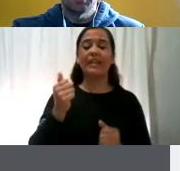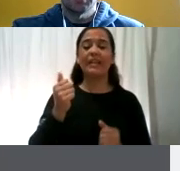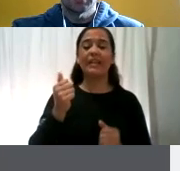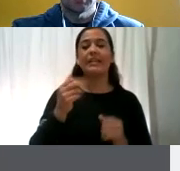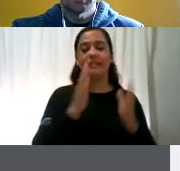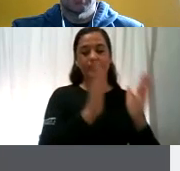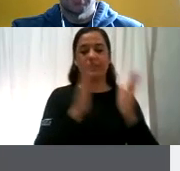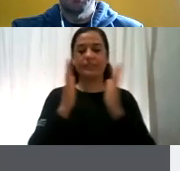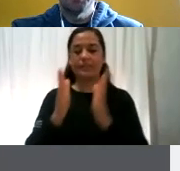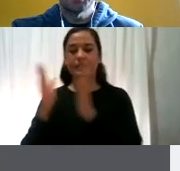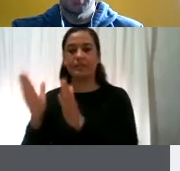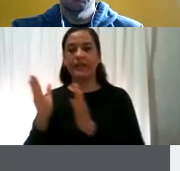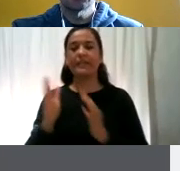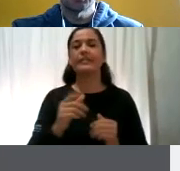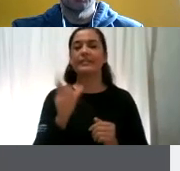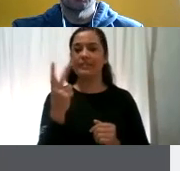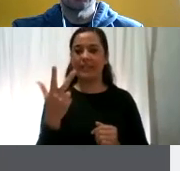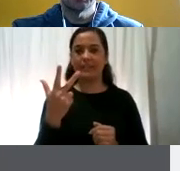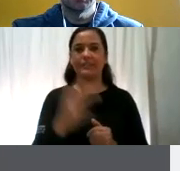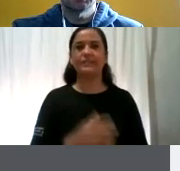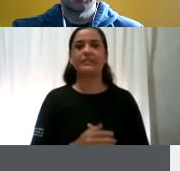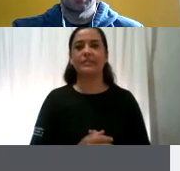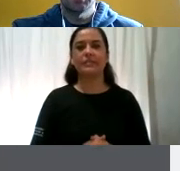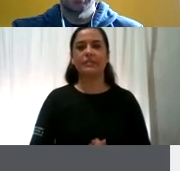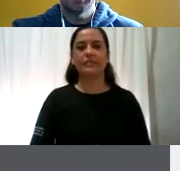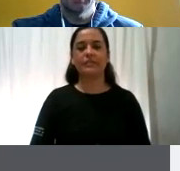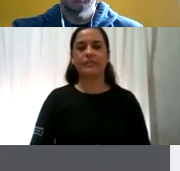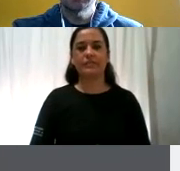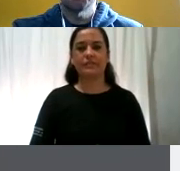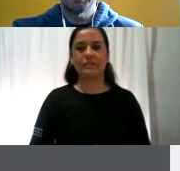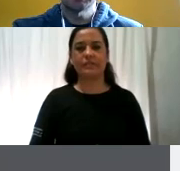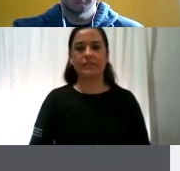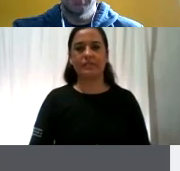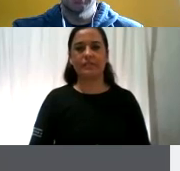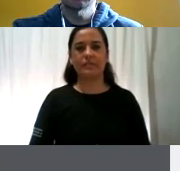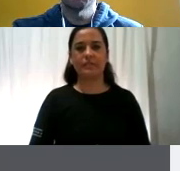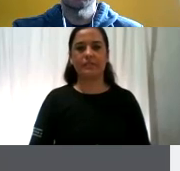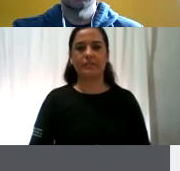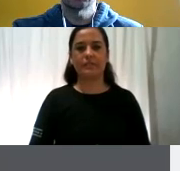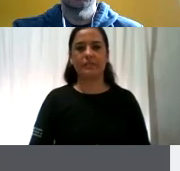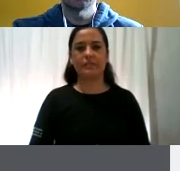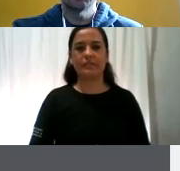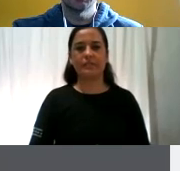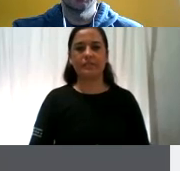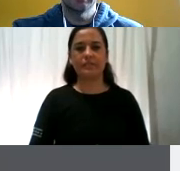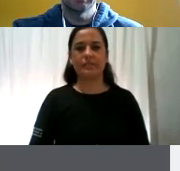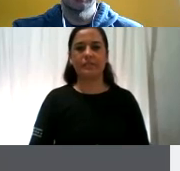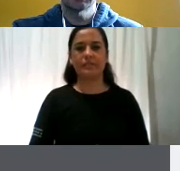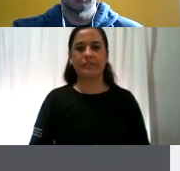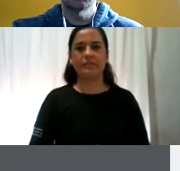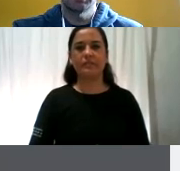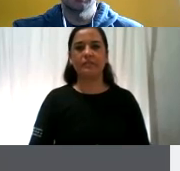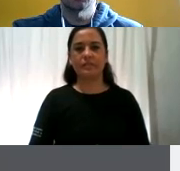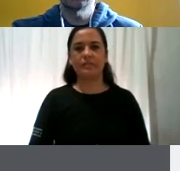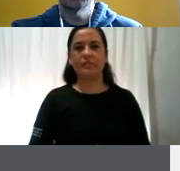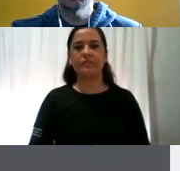Entonces tiene el primer tramo 0,833 del X más LX más 0,833 del X,